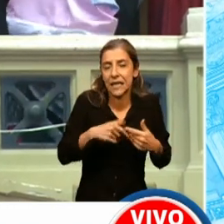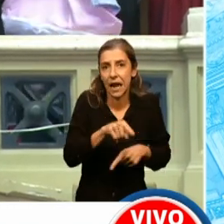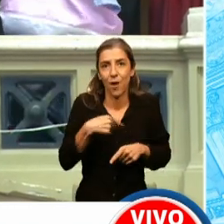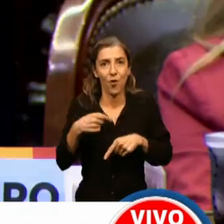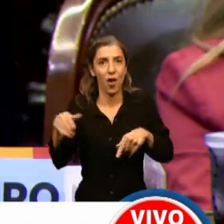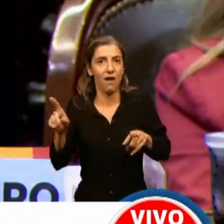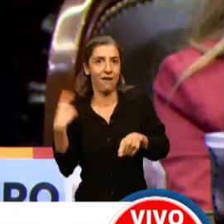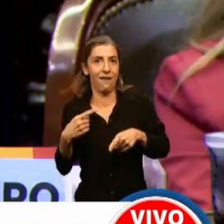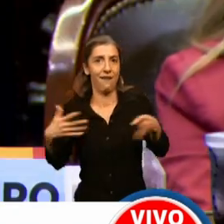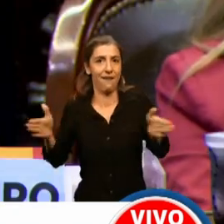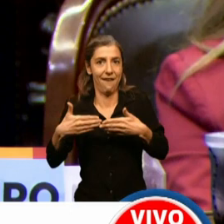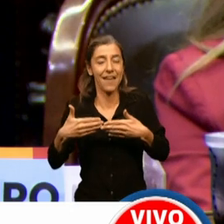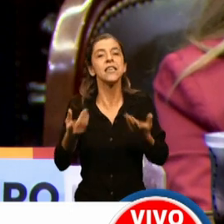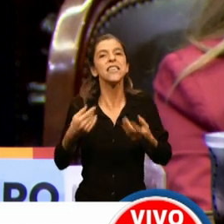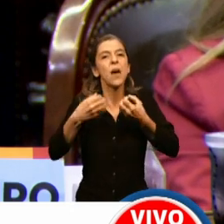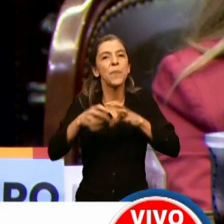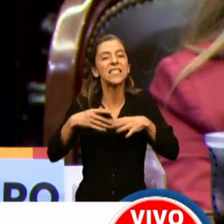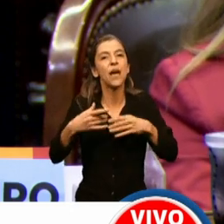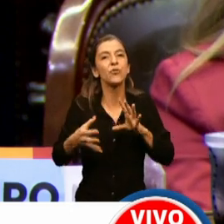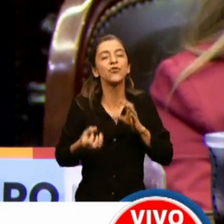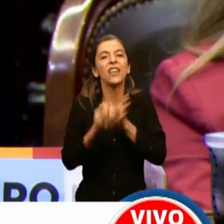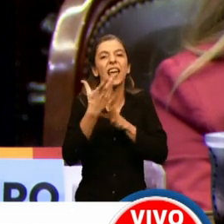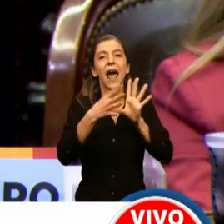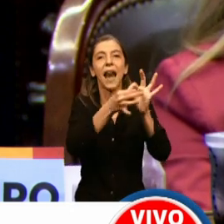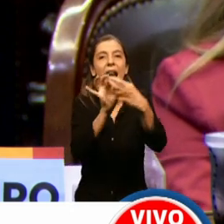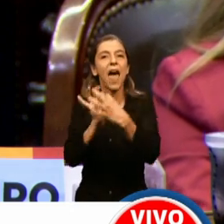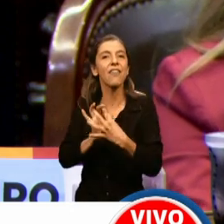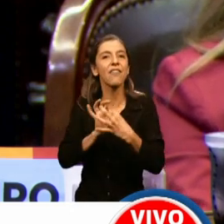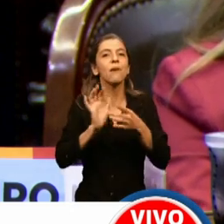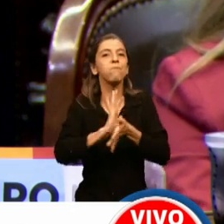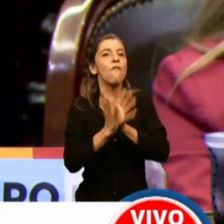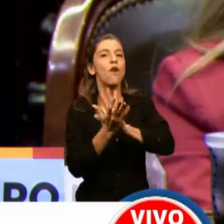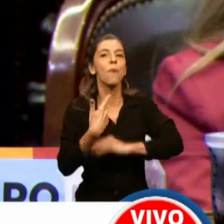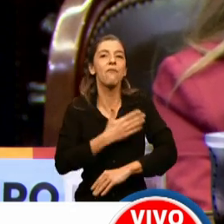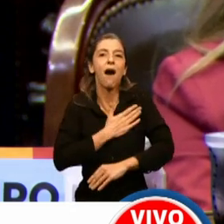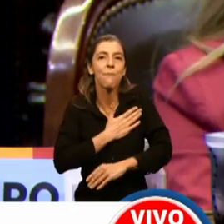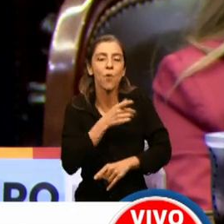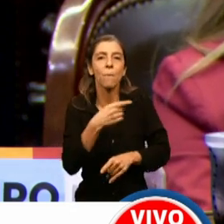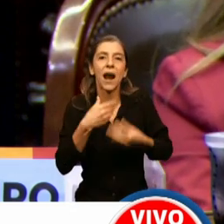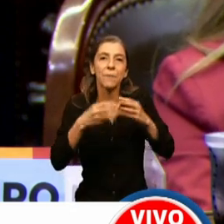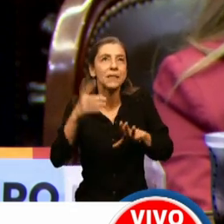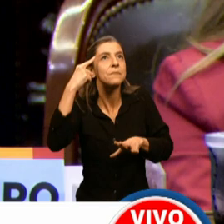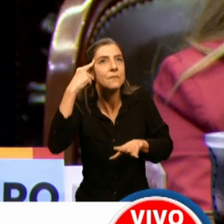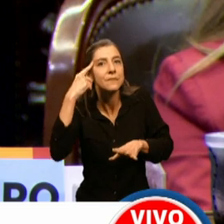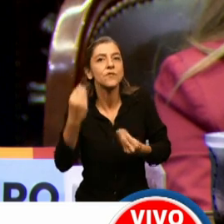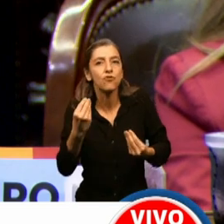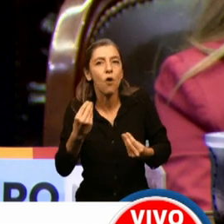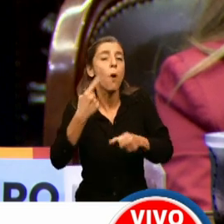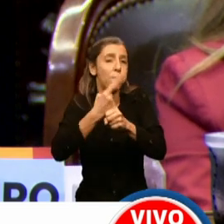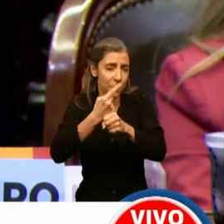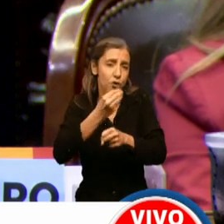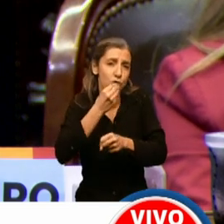red de amor que nos permitió organizarnos y que nos permitió cuidarnos y que nos permitió empezar a pensar primero por supuesto en la comida